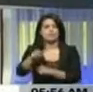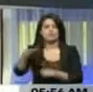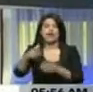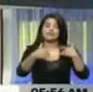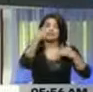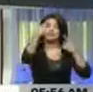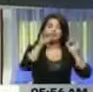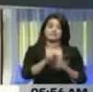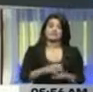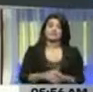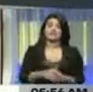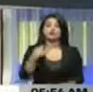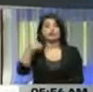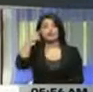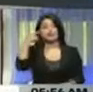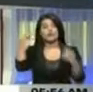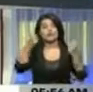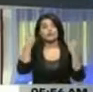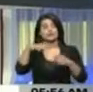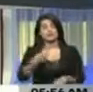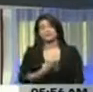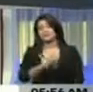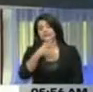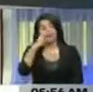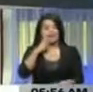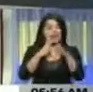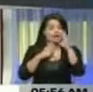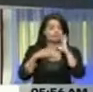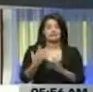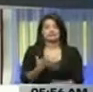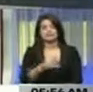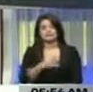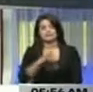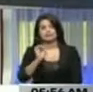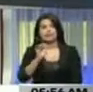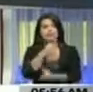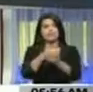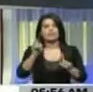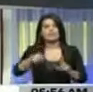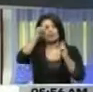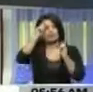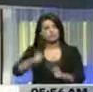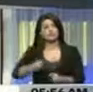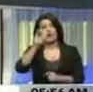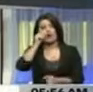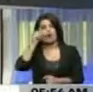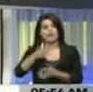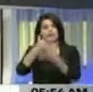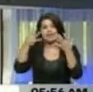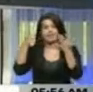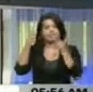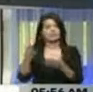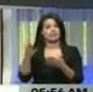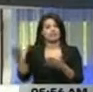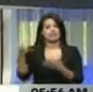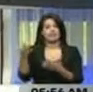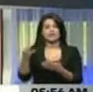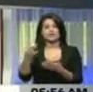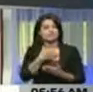Chávez. Cuando uno recuerda esa campaña, es imposible que no afloren las lágrimas y la tristeza, pero también el reconocimiento a un gigante que fue capaz de